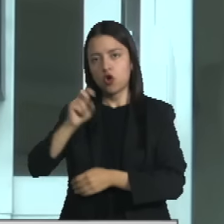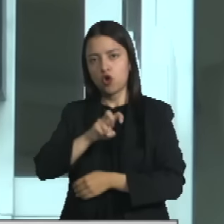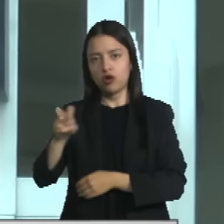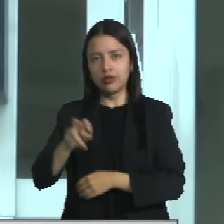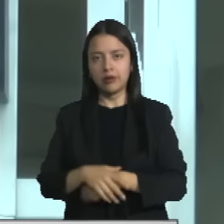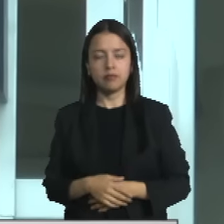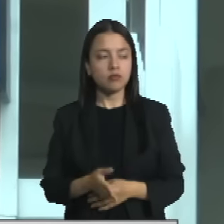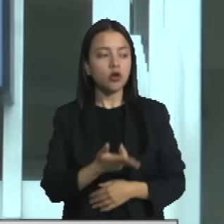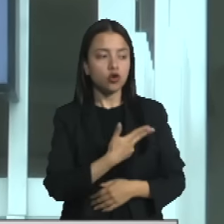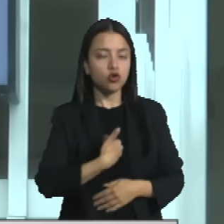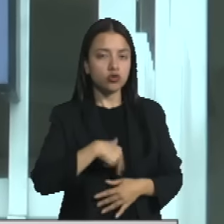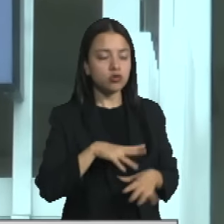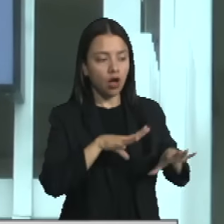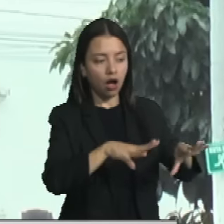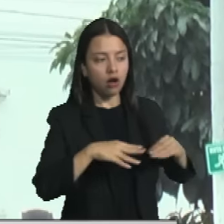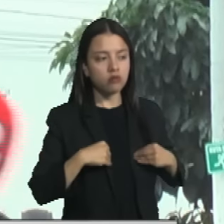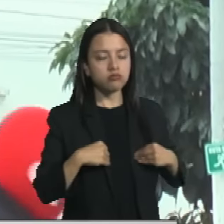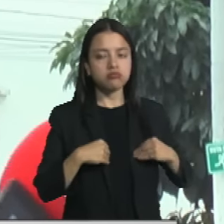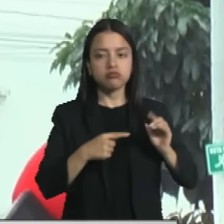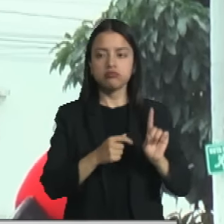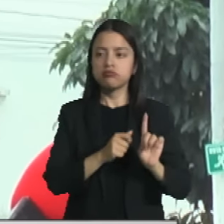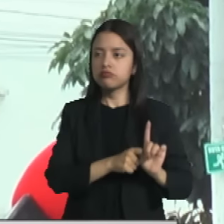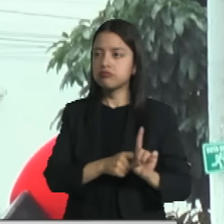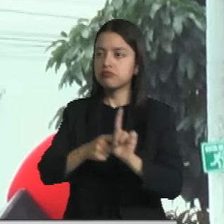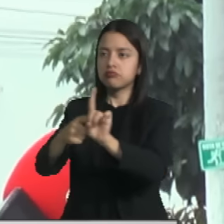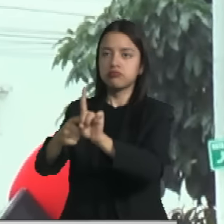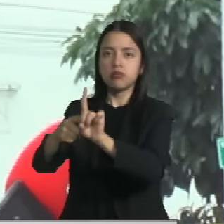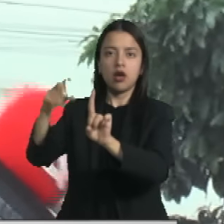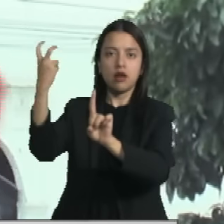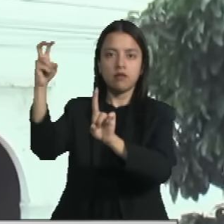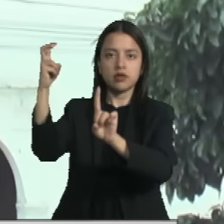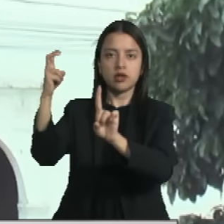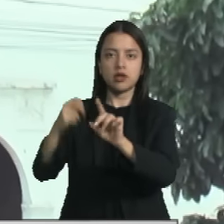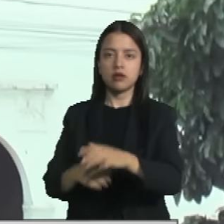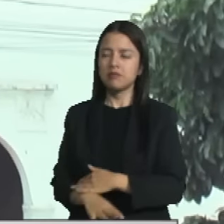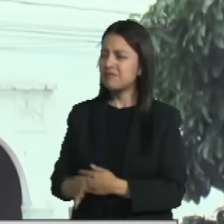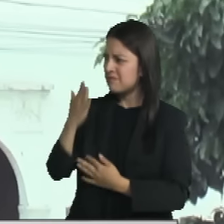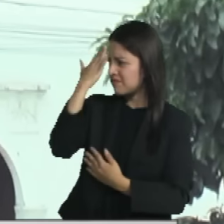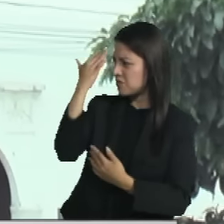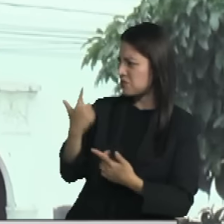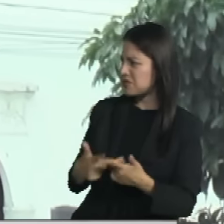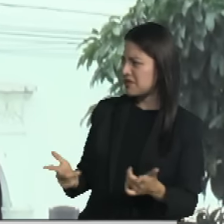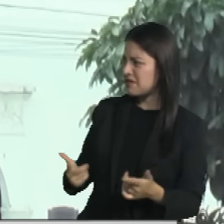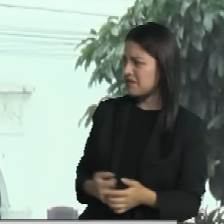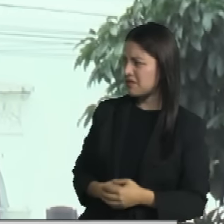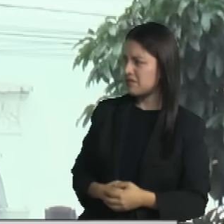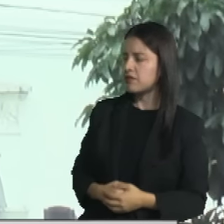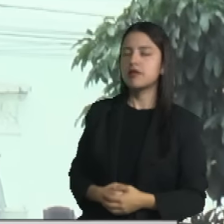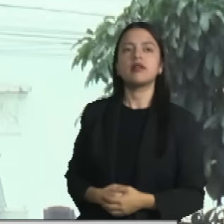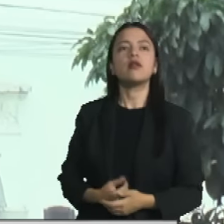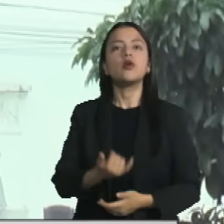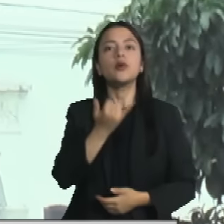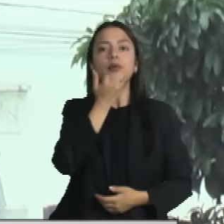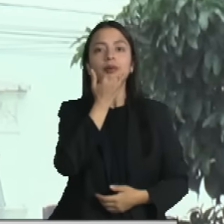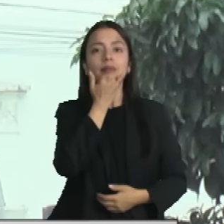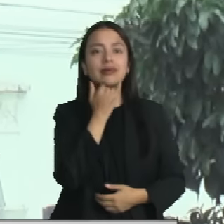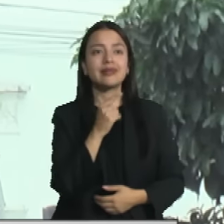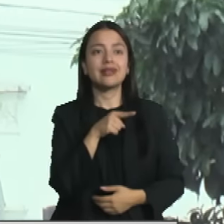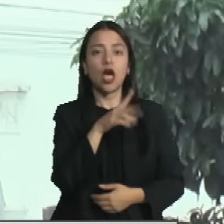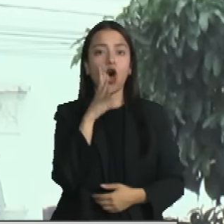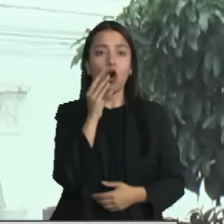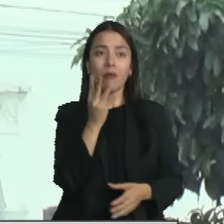presentarlo a la fiscalía. ¿Por qué queda libre y ya era reincidente? A ver, él tenía una medida